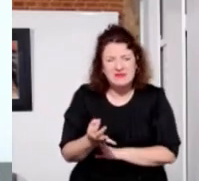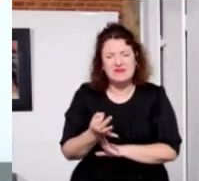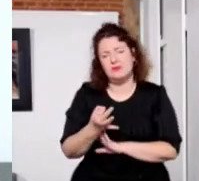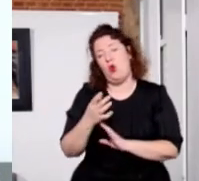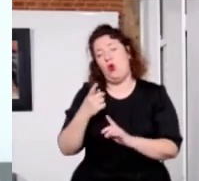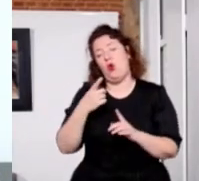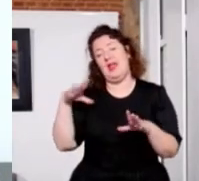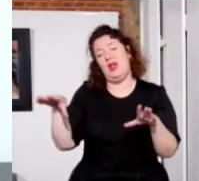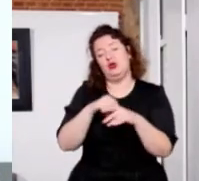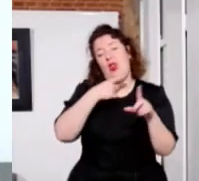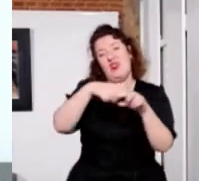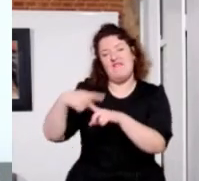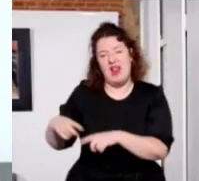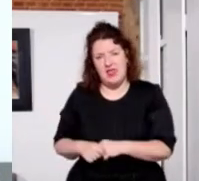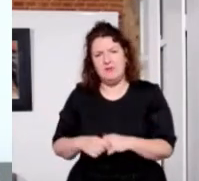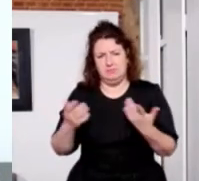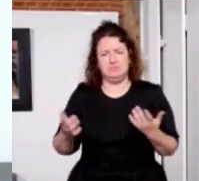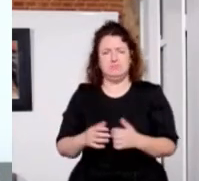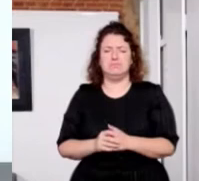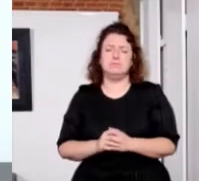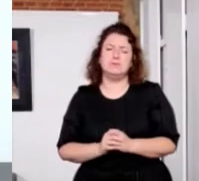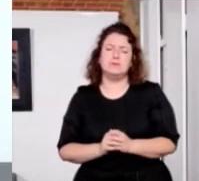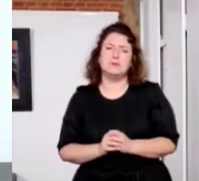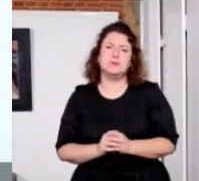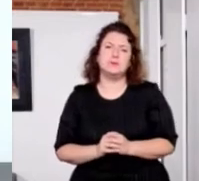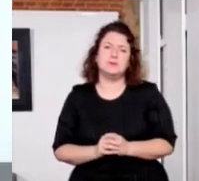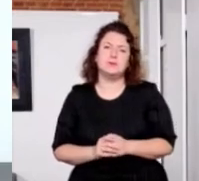inclusión diferencial, Seba? Pues mirad,